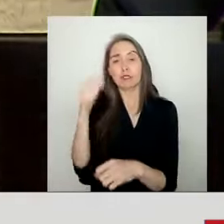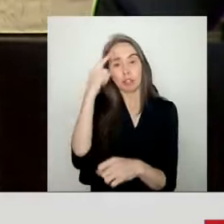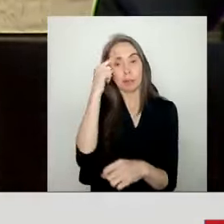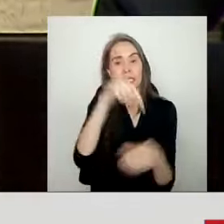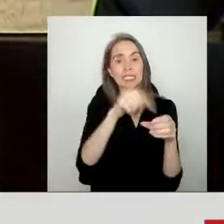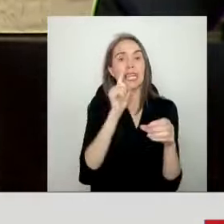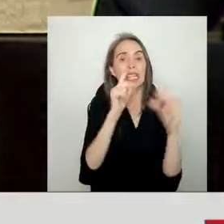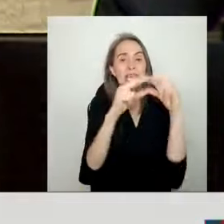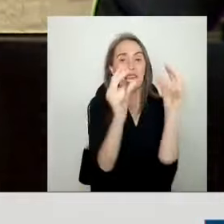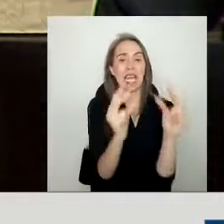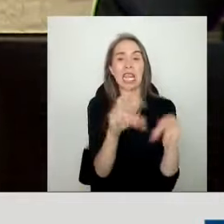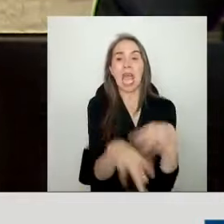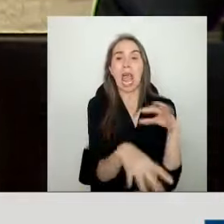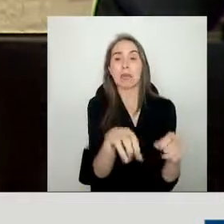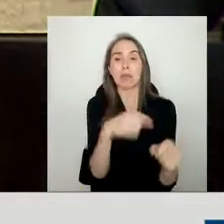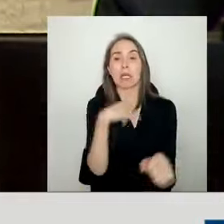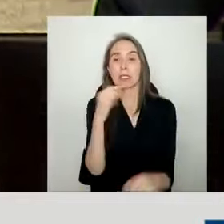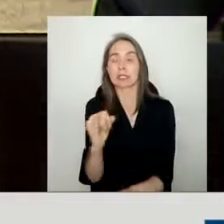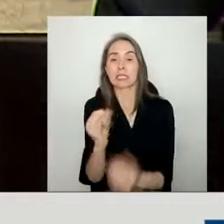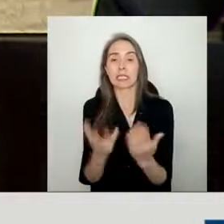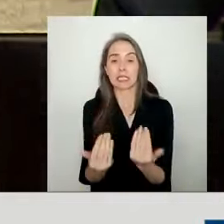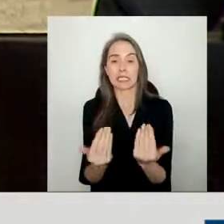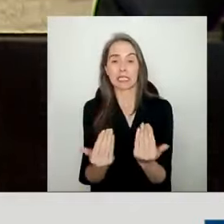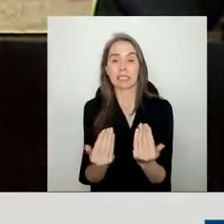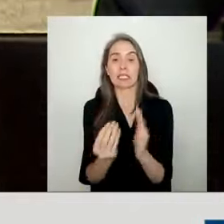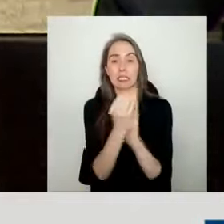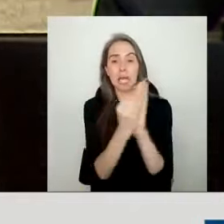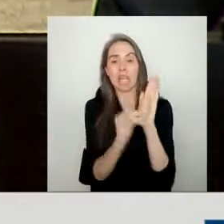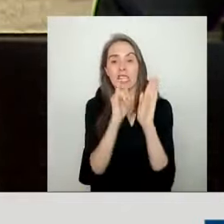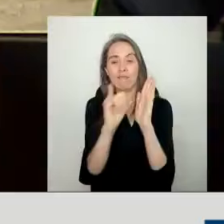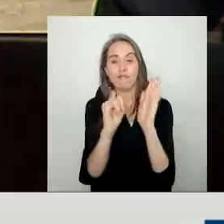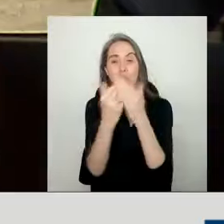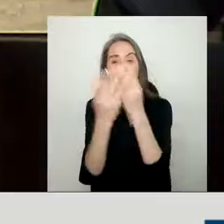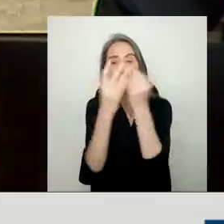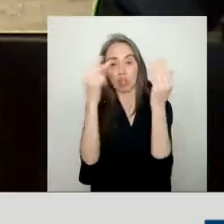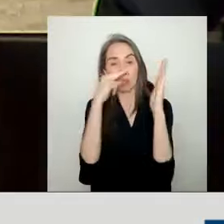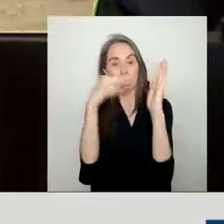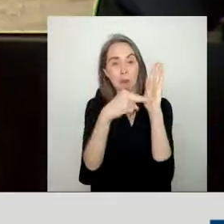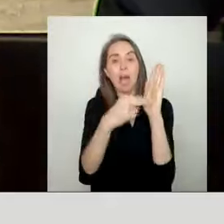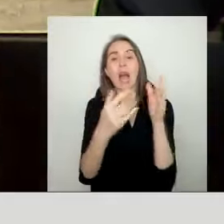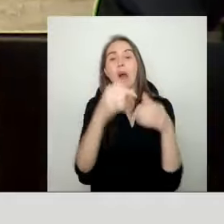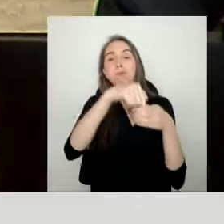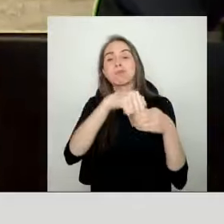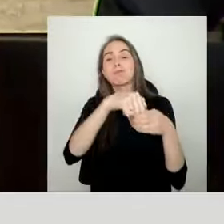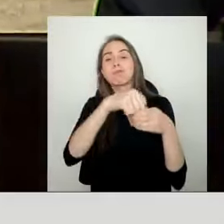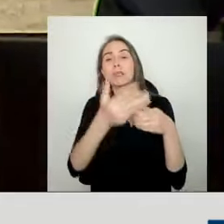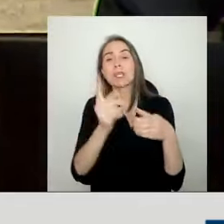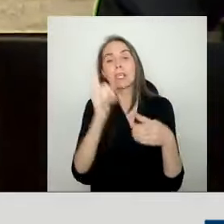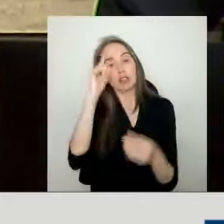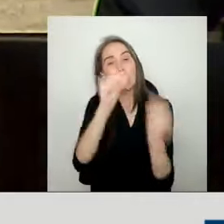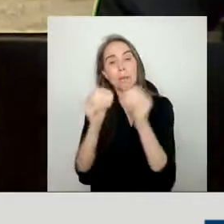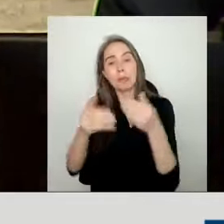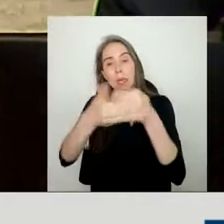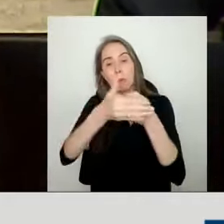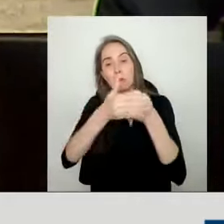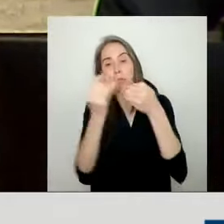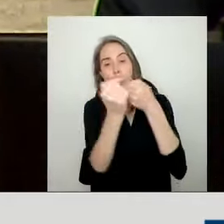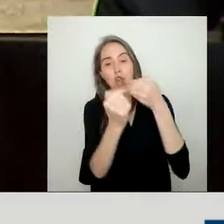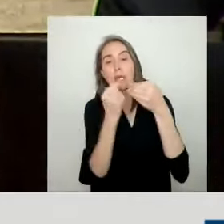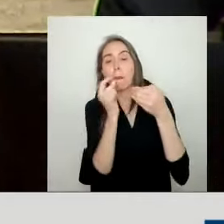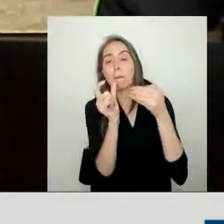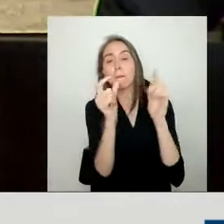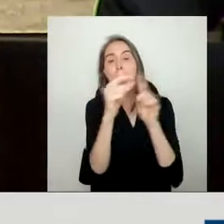comparto que es necesario que se transparente efectivamente qué ingredientes tienen pero no inventemos etiqueta que puede perjudicar